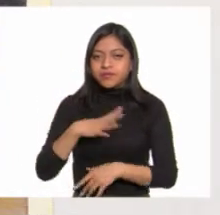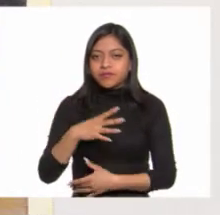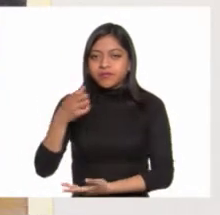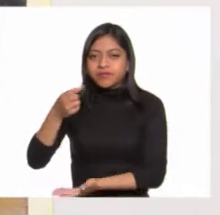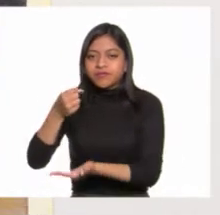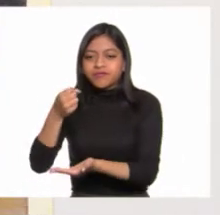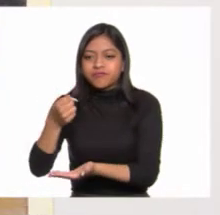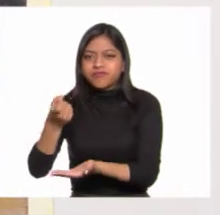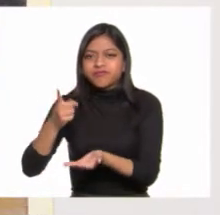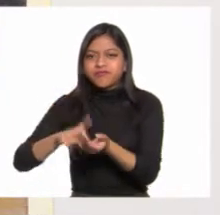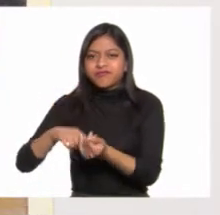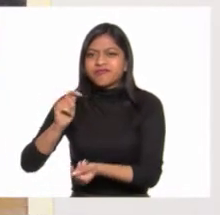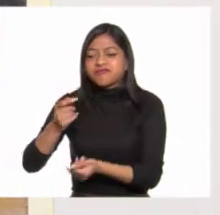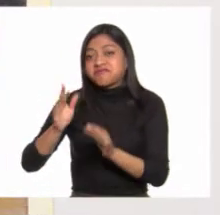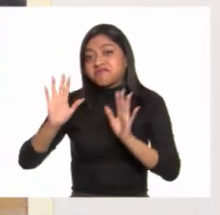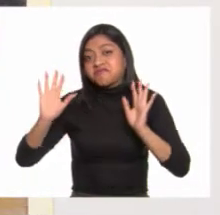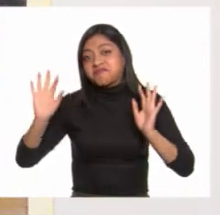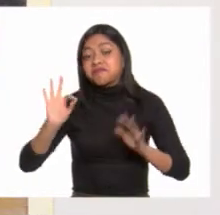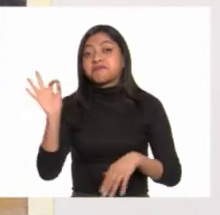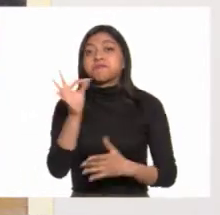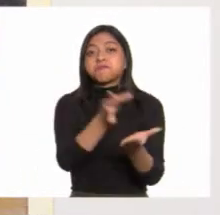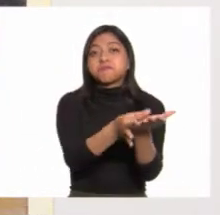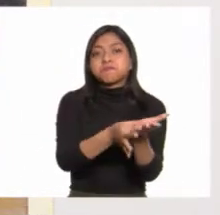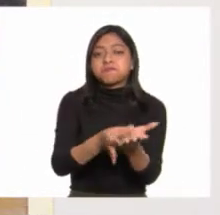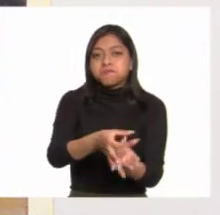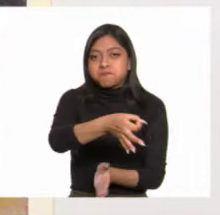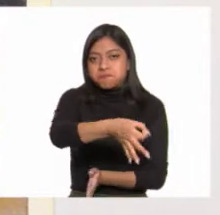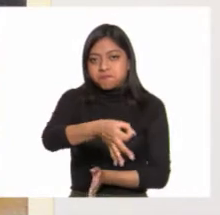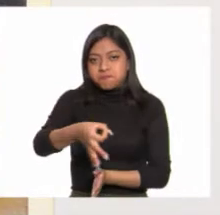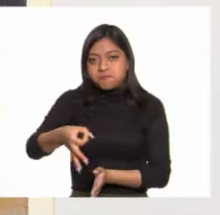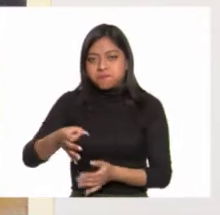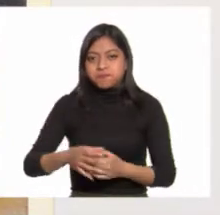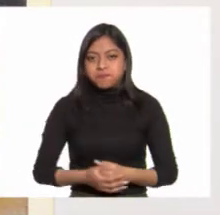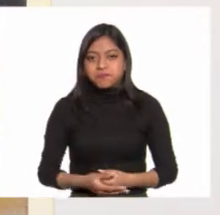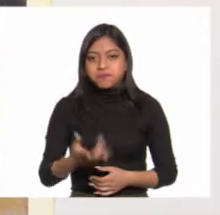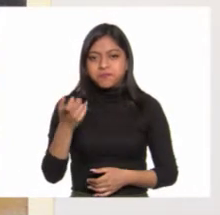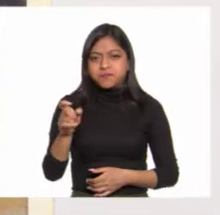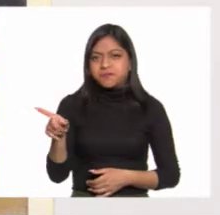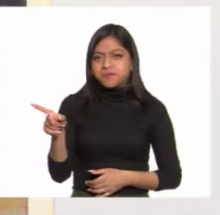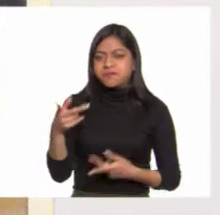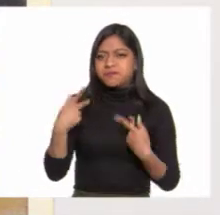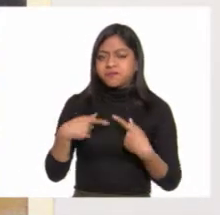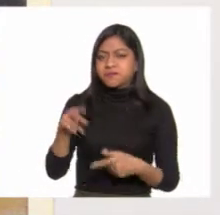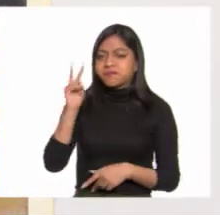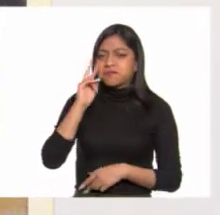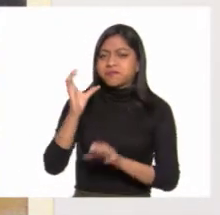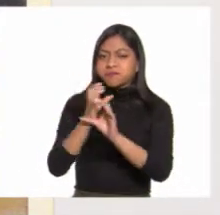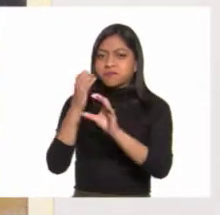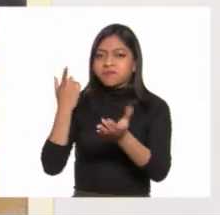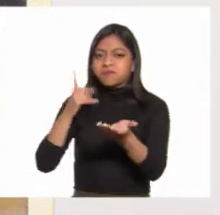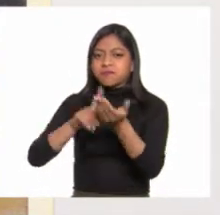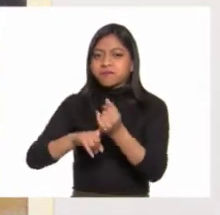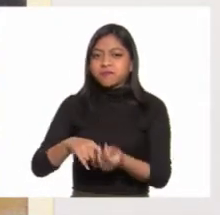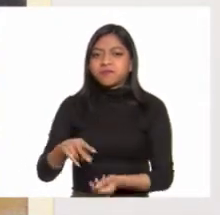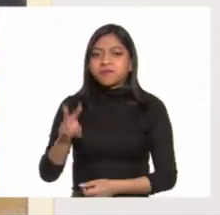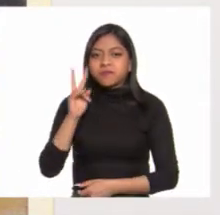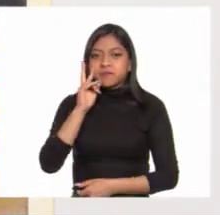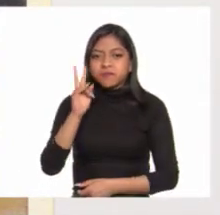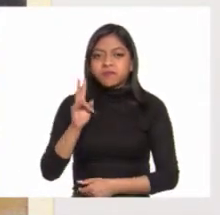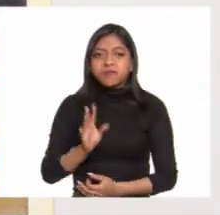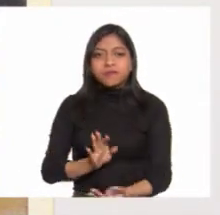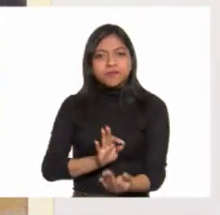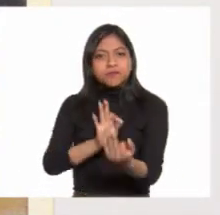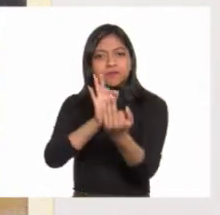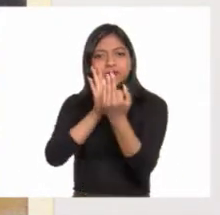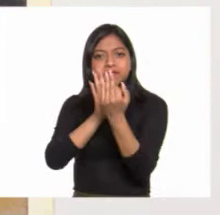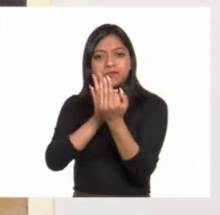algo. Hasta podrían ser monedas. Este es el único personaje del camión que parece mirar de frente y